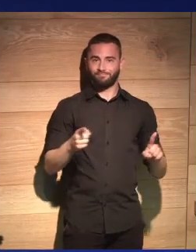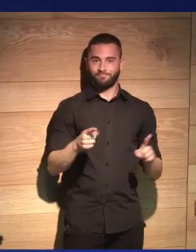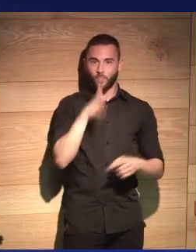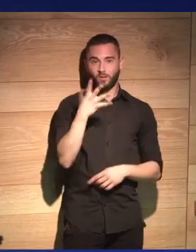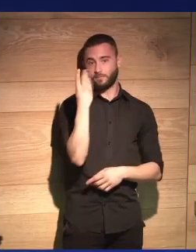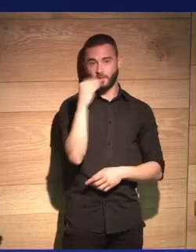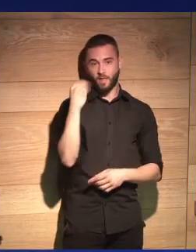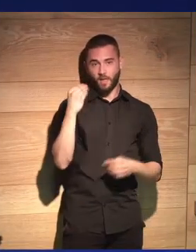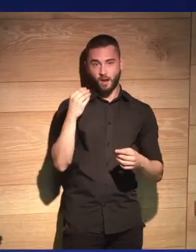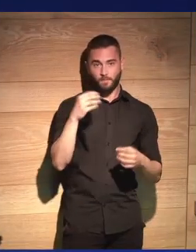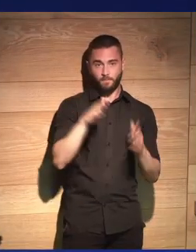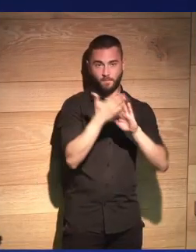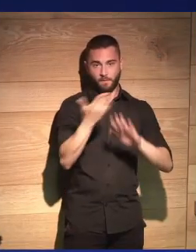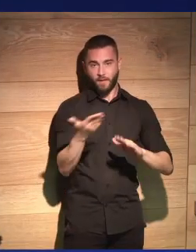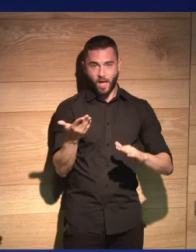¿no?